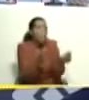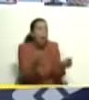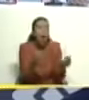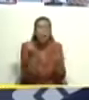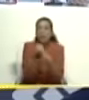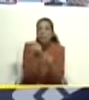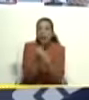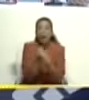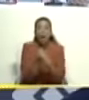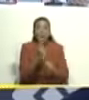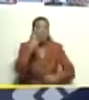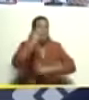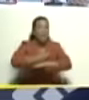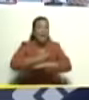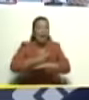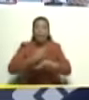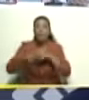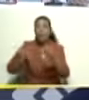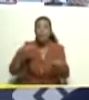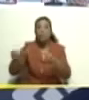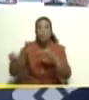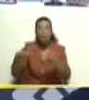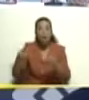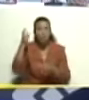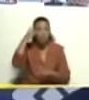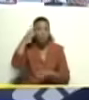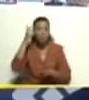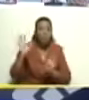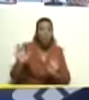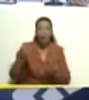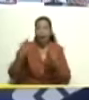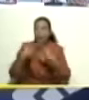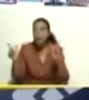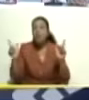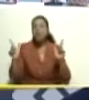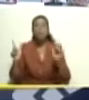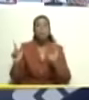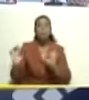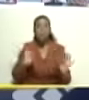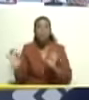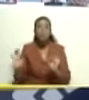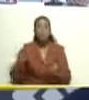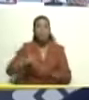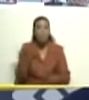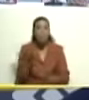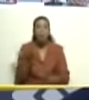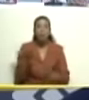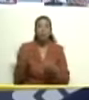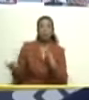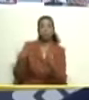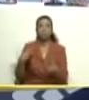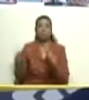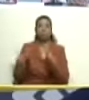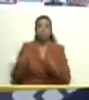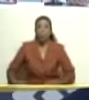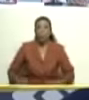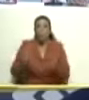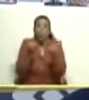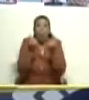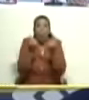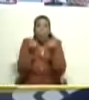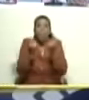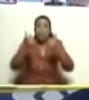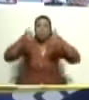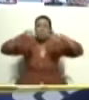Porque apenas decretamos la flexibilización, y ahí están los números, y esos números no mienten, comenzó un proceso de recuperación